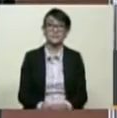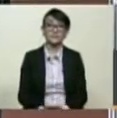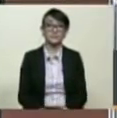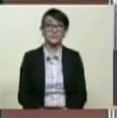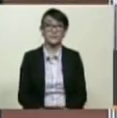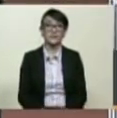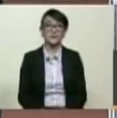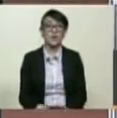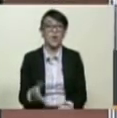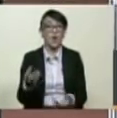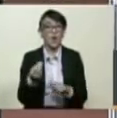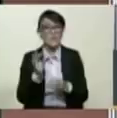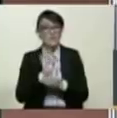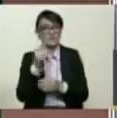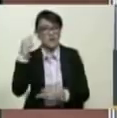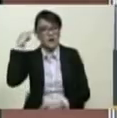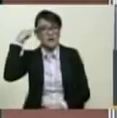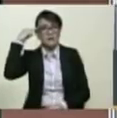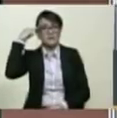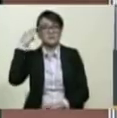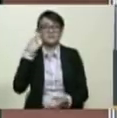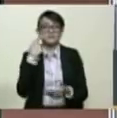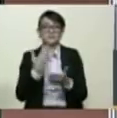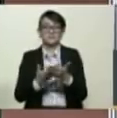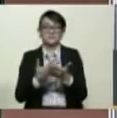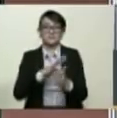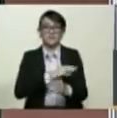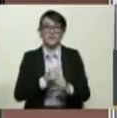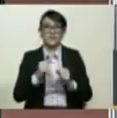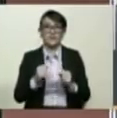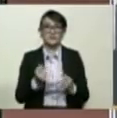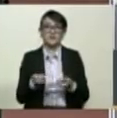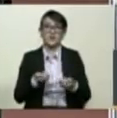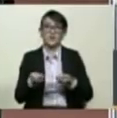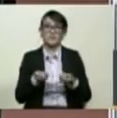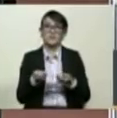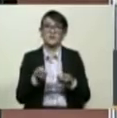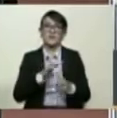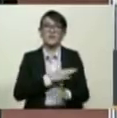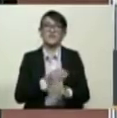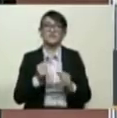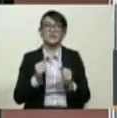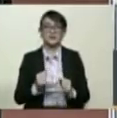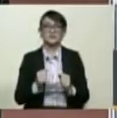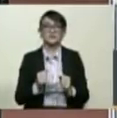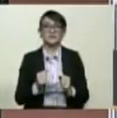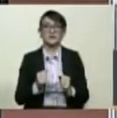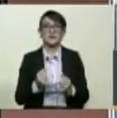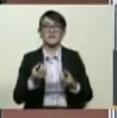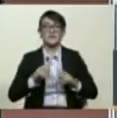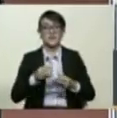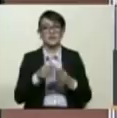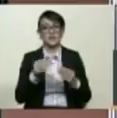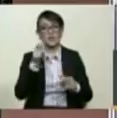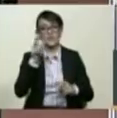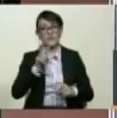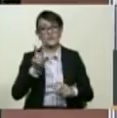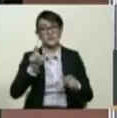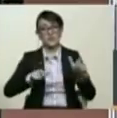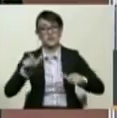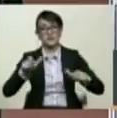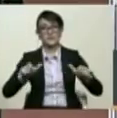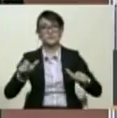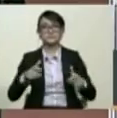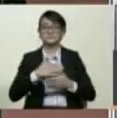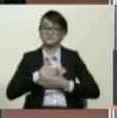funcionamiento de la azotea, como es el señor Donald Trump, y la propuesta nuestra, que es fortalecer la economía y fortalecer la vida de las venezolanas y de los venezolanos.